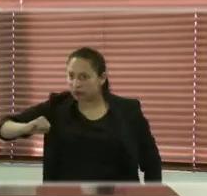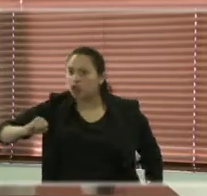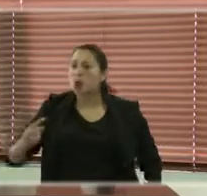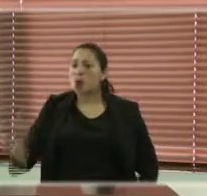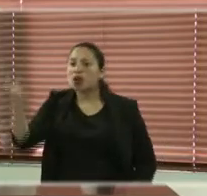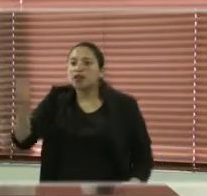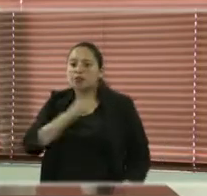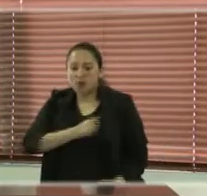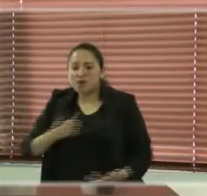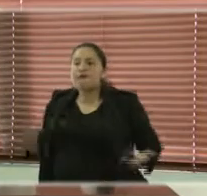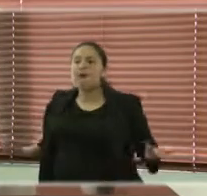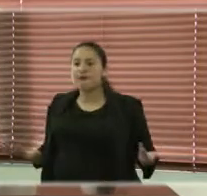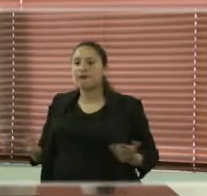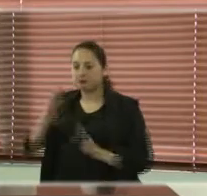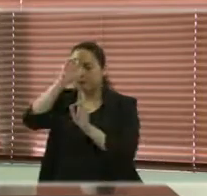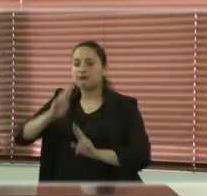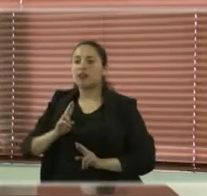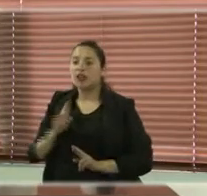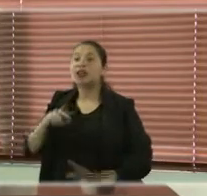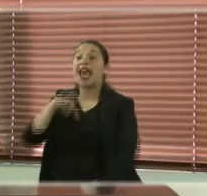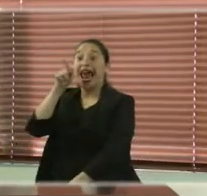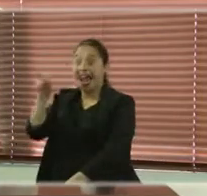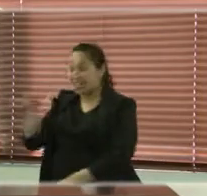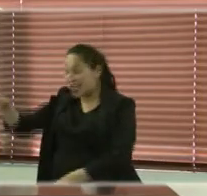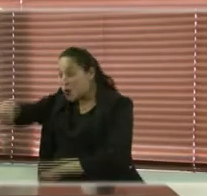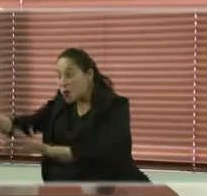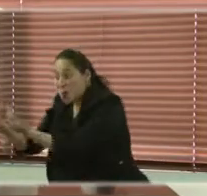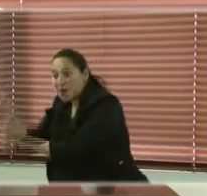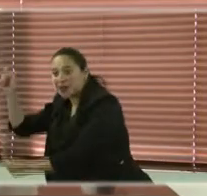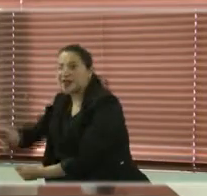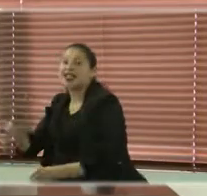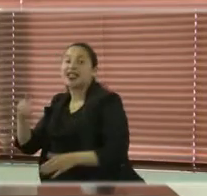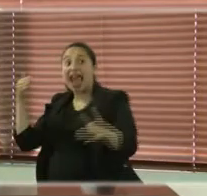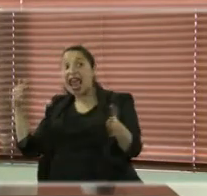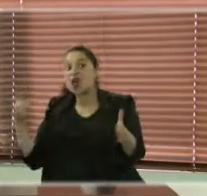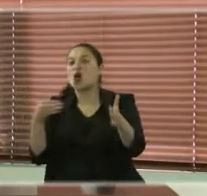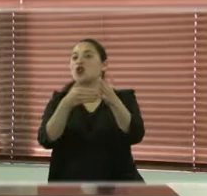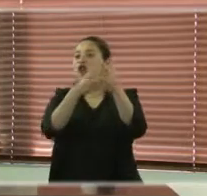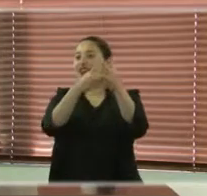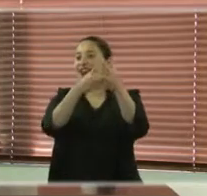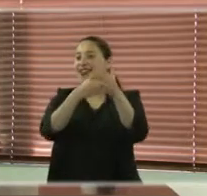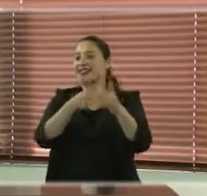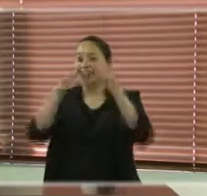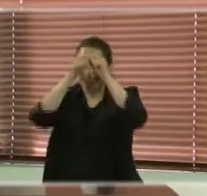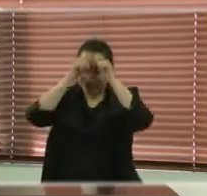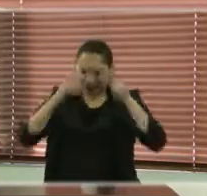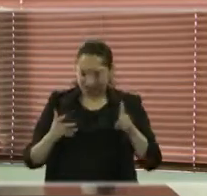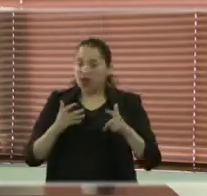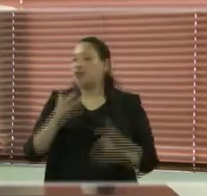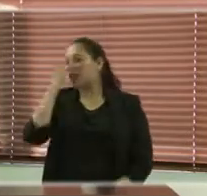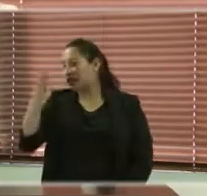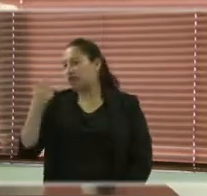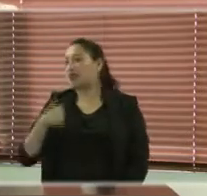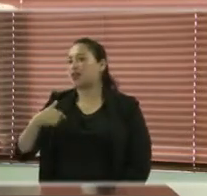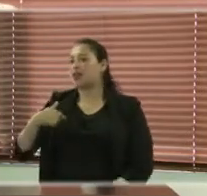resoluciones porque ahí hay pues información bien bien interesante que nos puede servir también para nuestro trabajo